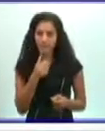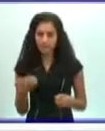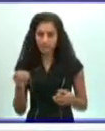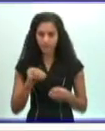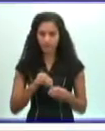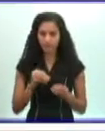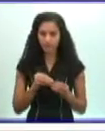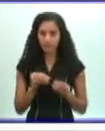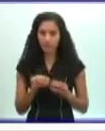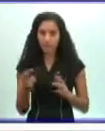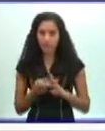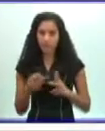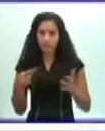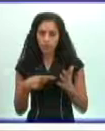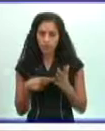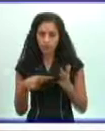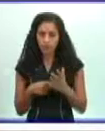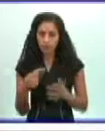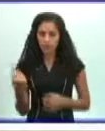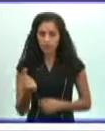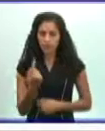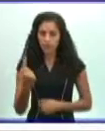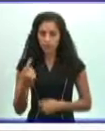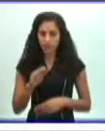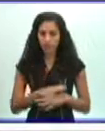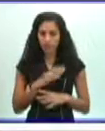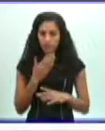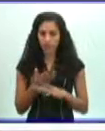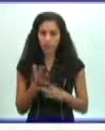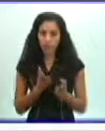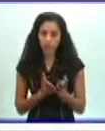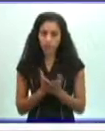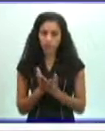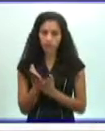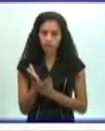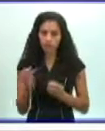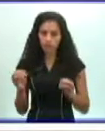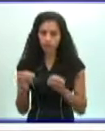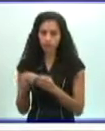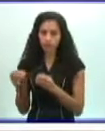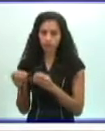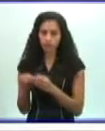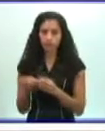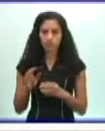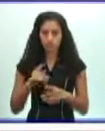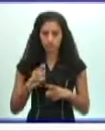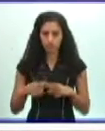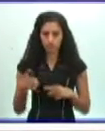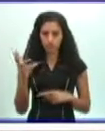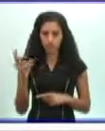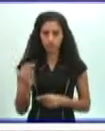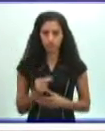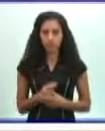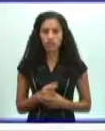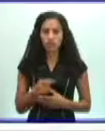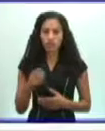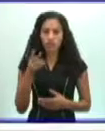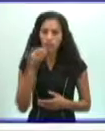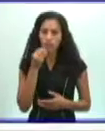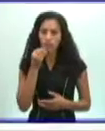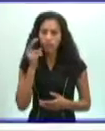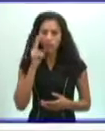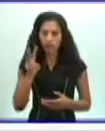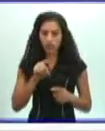nosotros para multiplicar primeramente y luego seguir asociando el resto de ellos. Esto aparece en